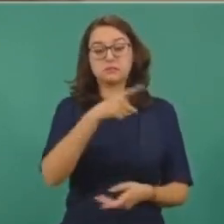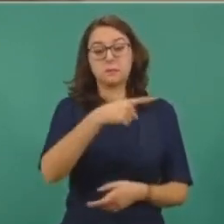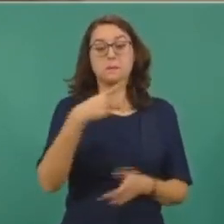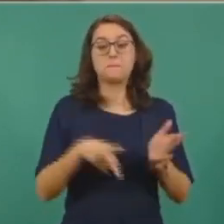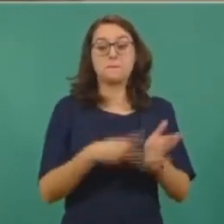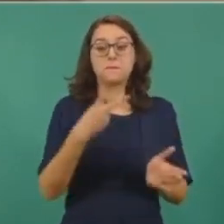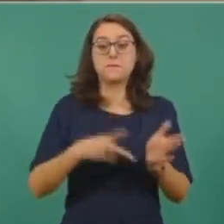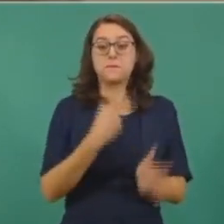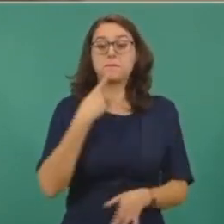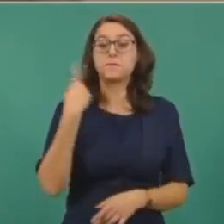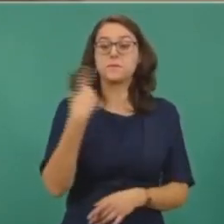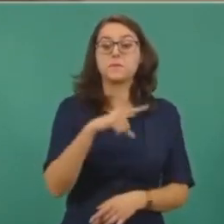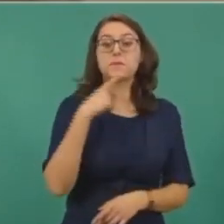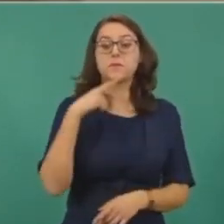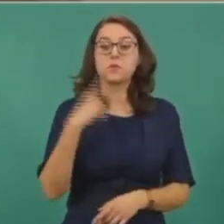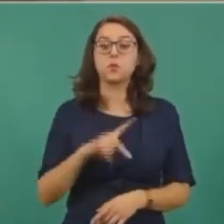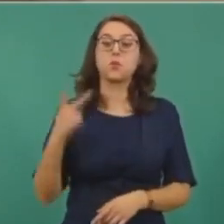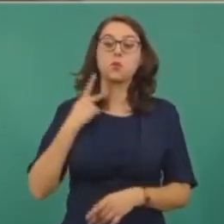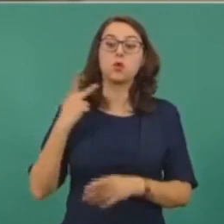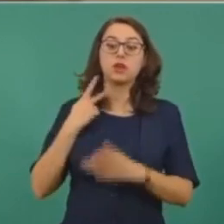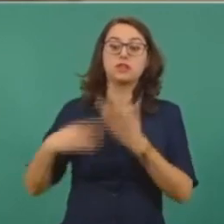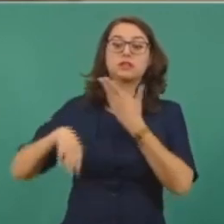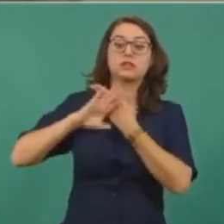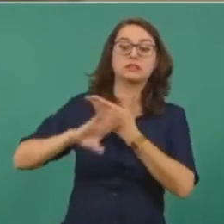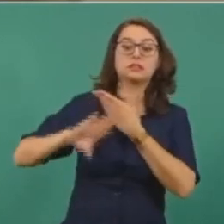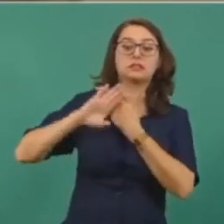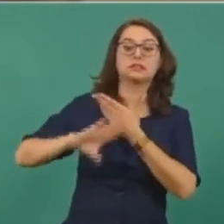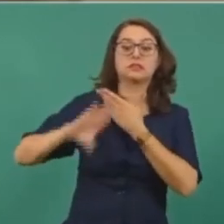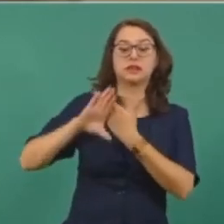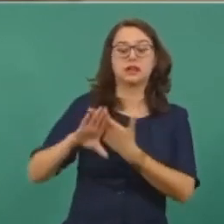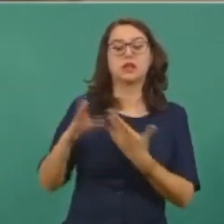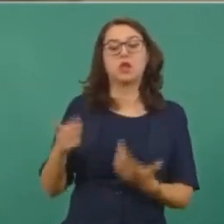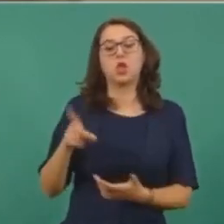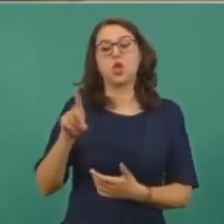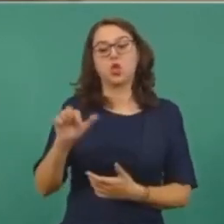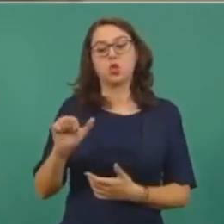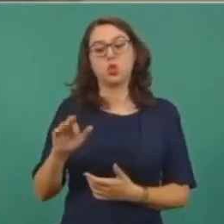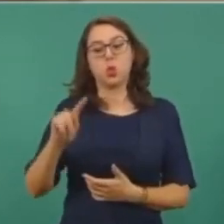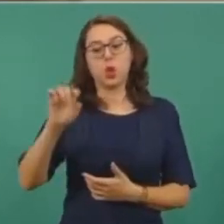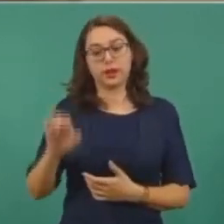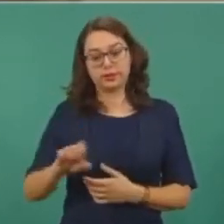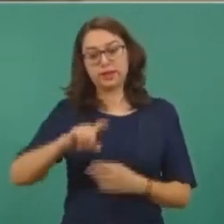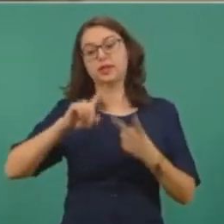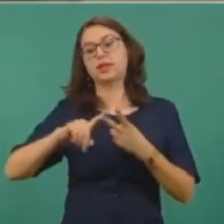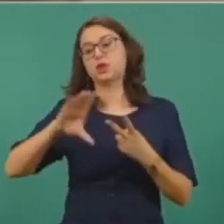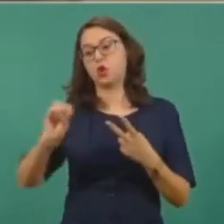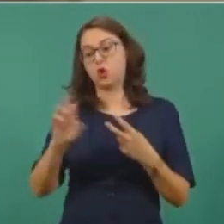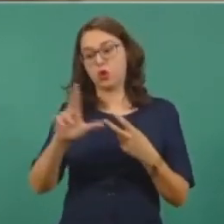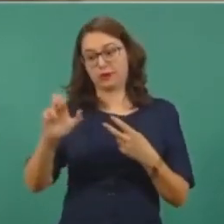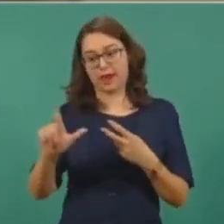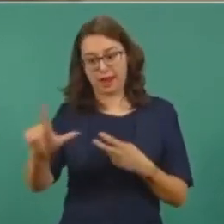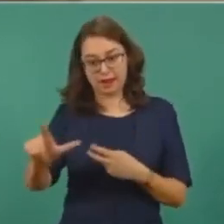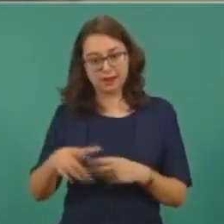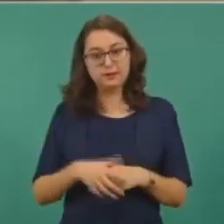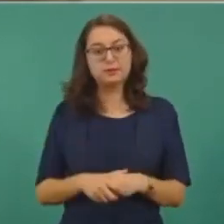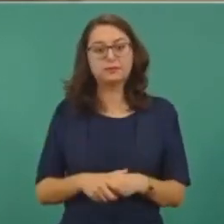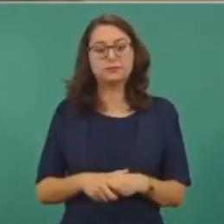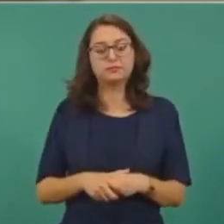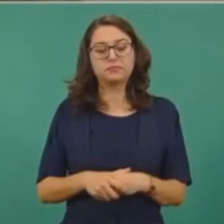denunciado una persecución política por parte de César Duarte, continuada por Javier Corral, y su